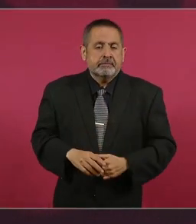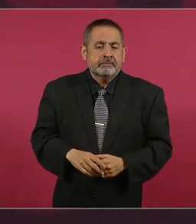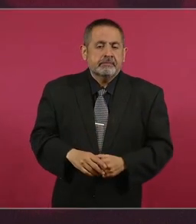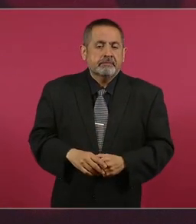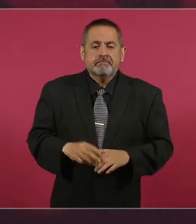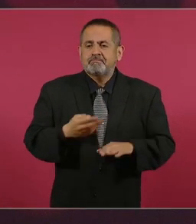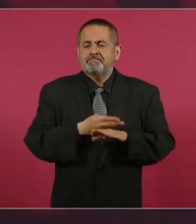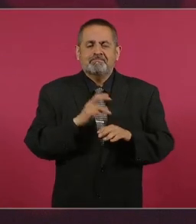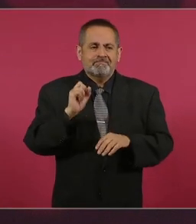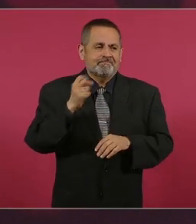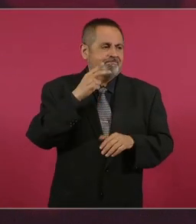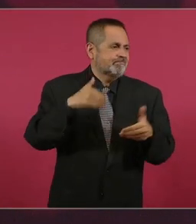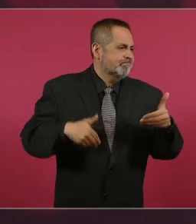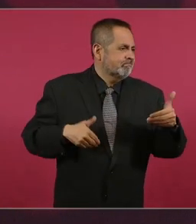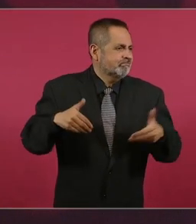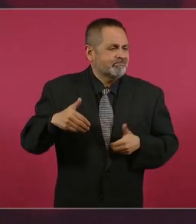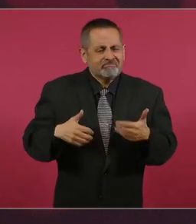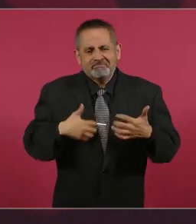muy molestos.